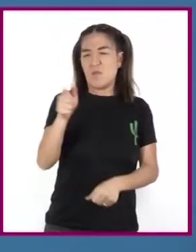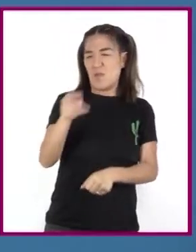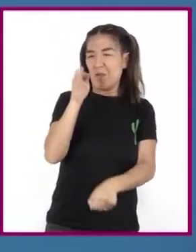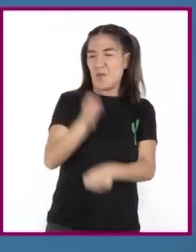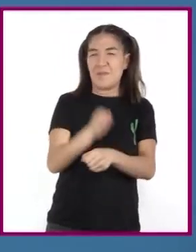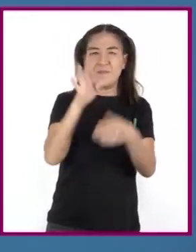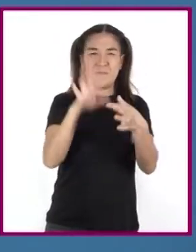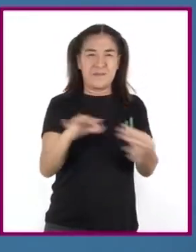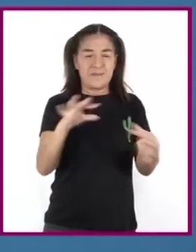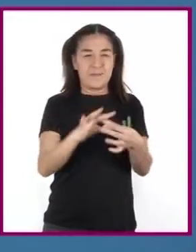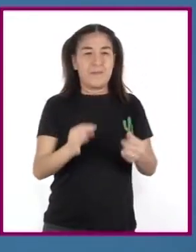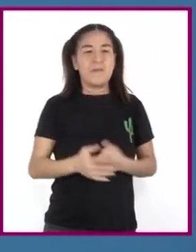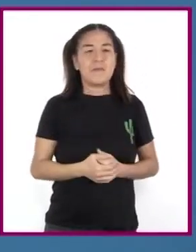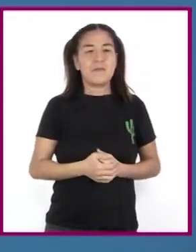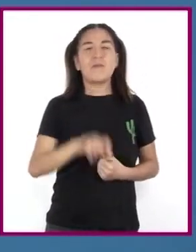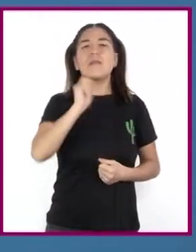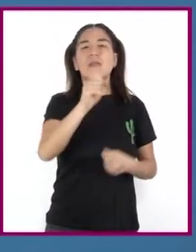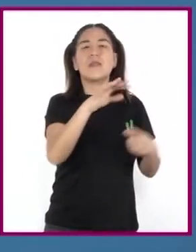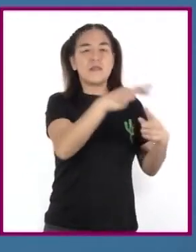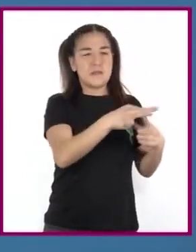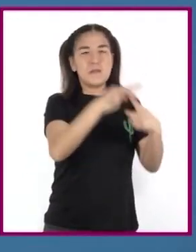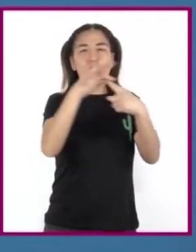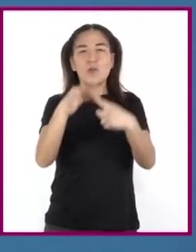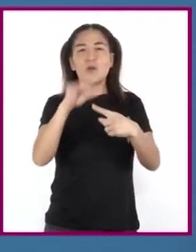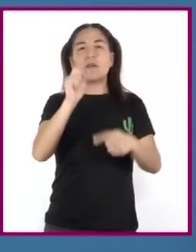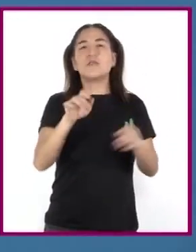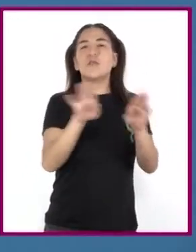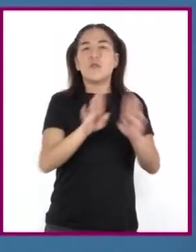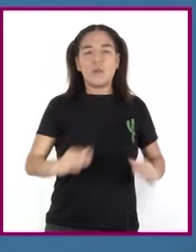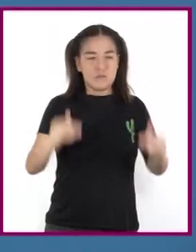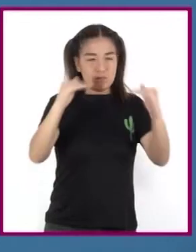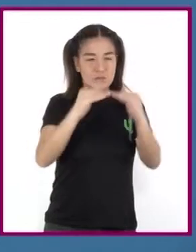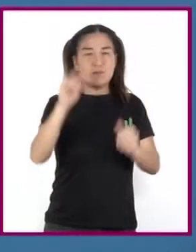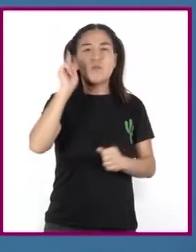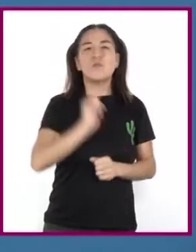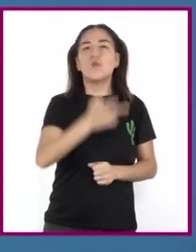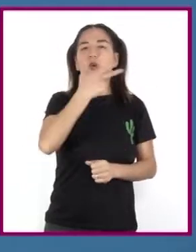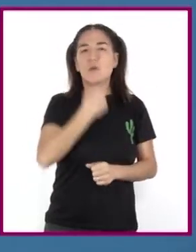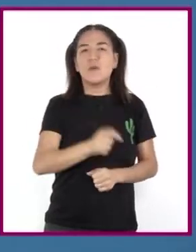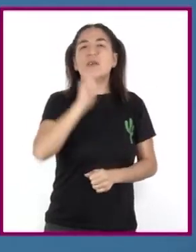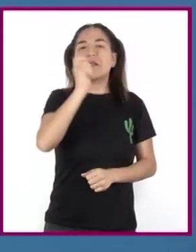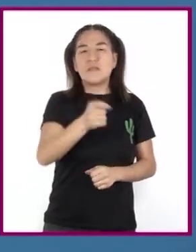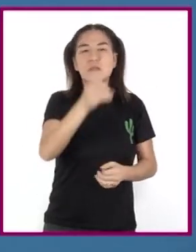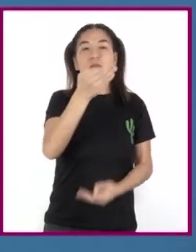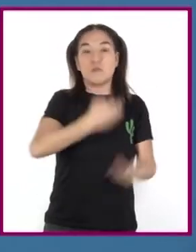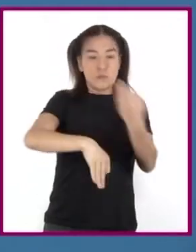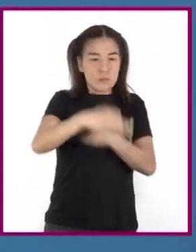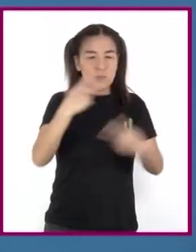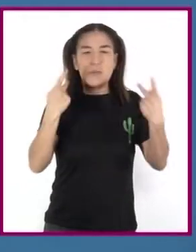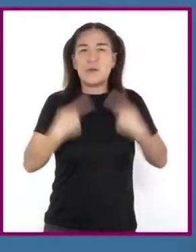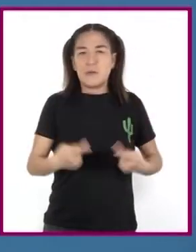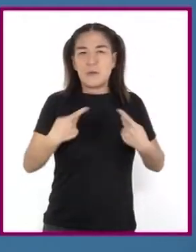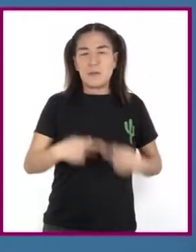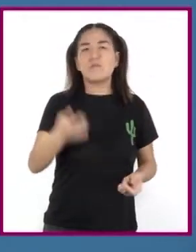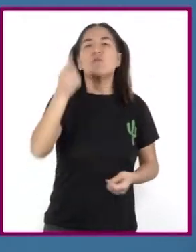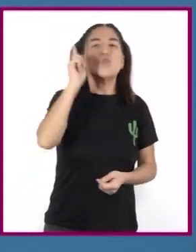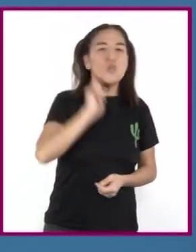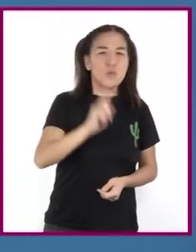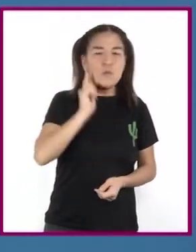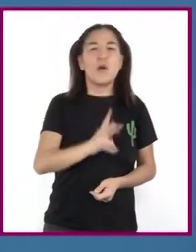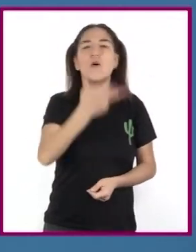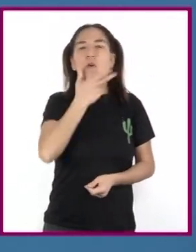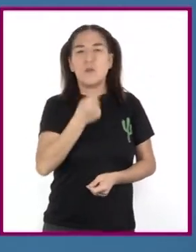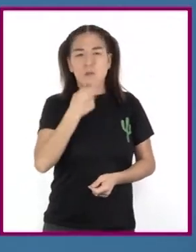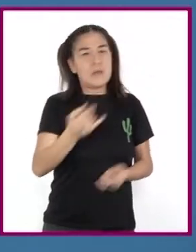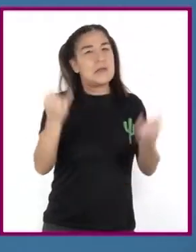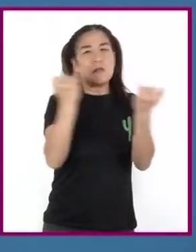de mencionar resalta la lucha por la equidad de género que corresponde a todas las personas, a mujeres y